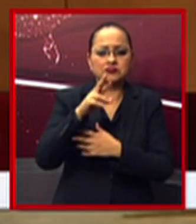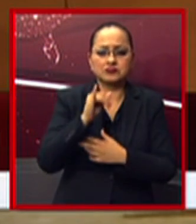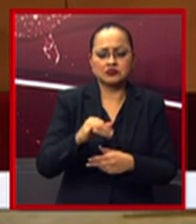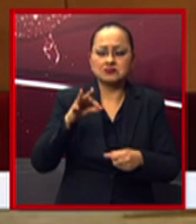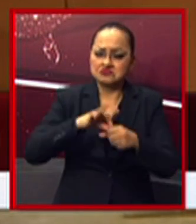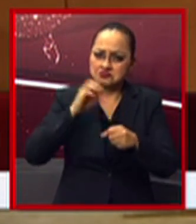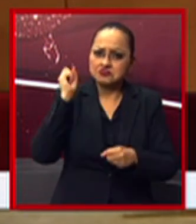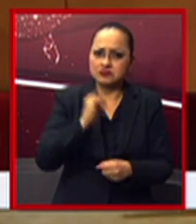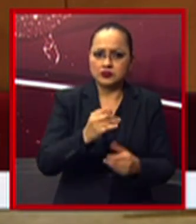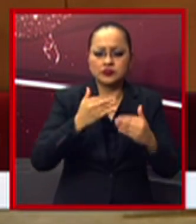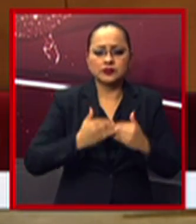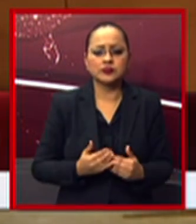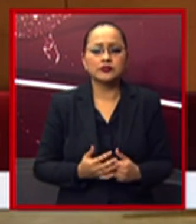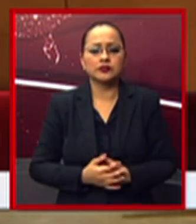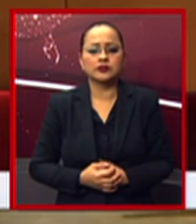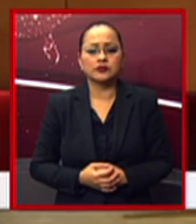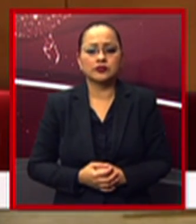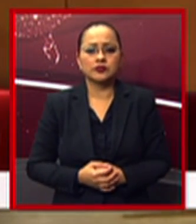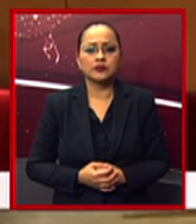Revolucionario Institucional.